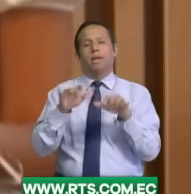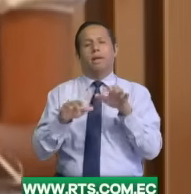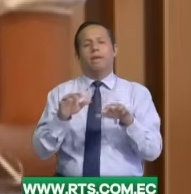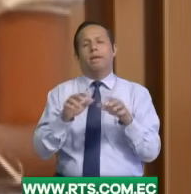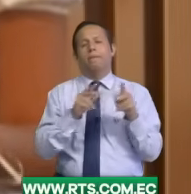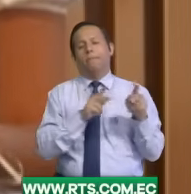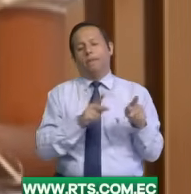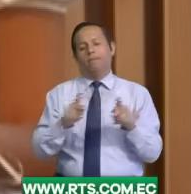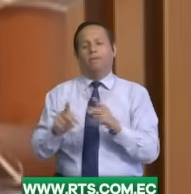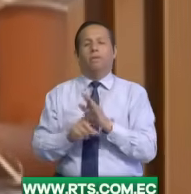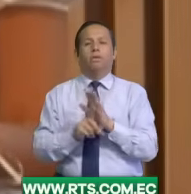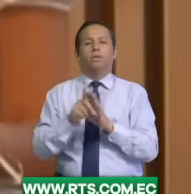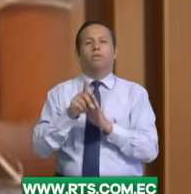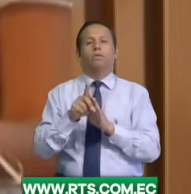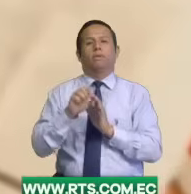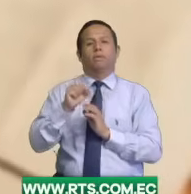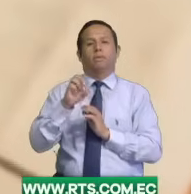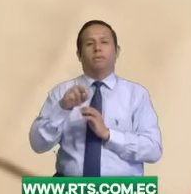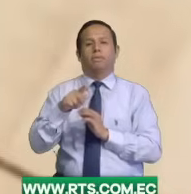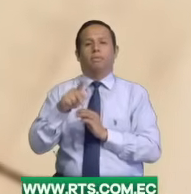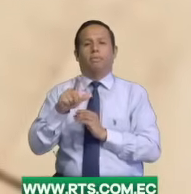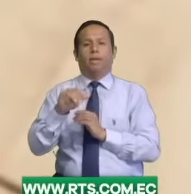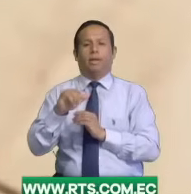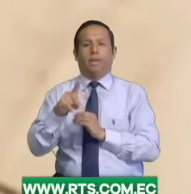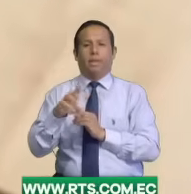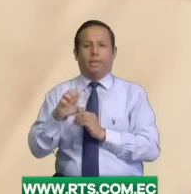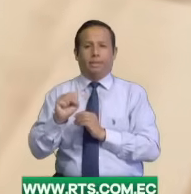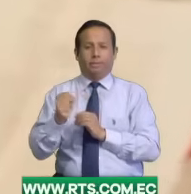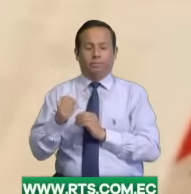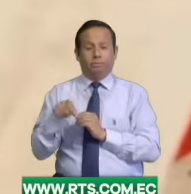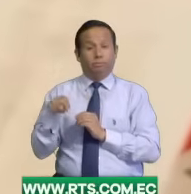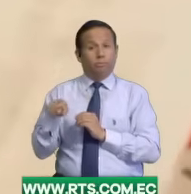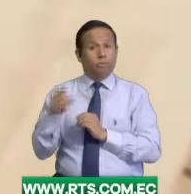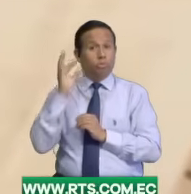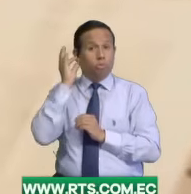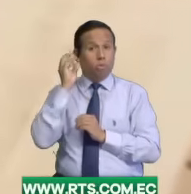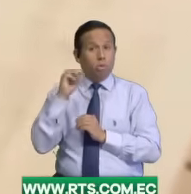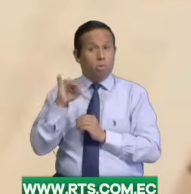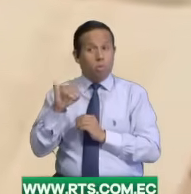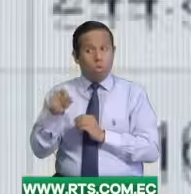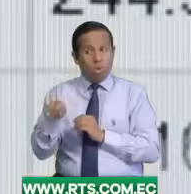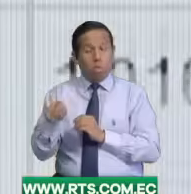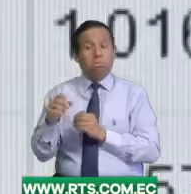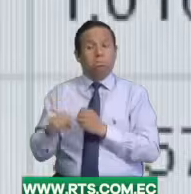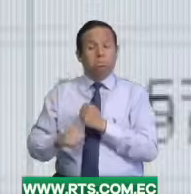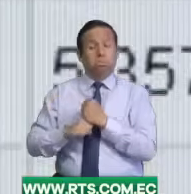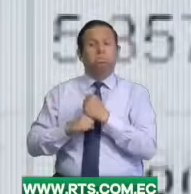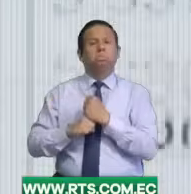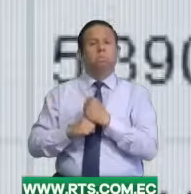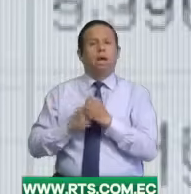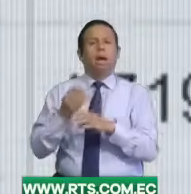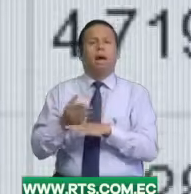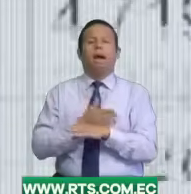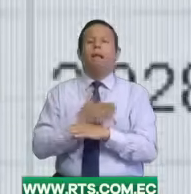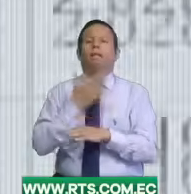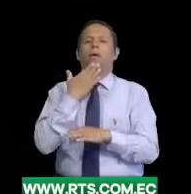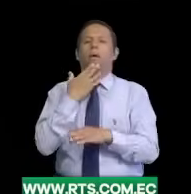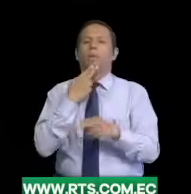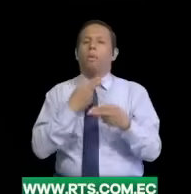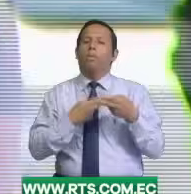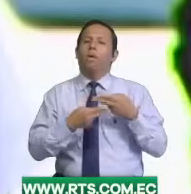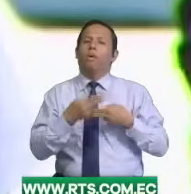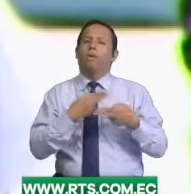Planificación y Desarrollo, SEMPLADES. Además, Moya jugó un rol determinante en las negociaciones